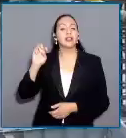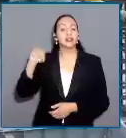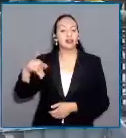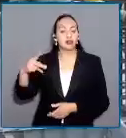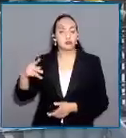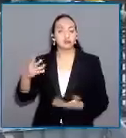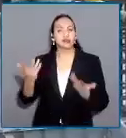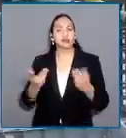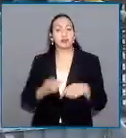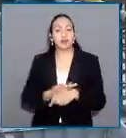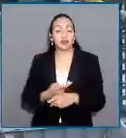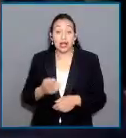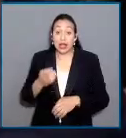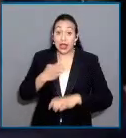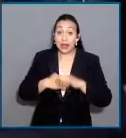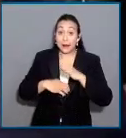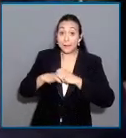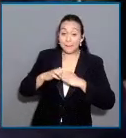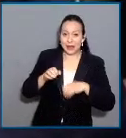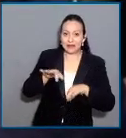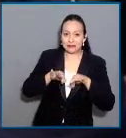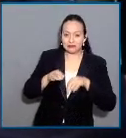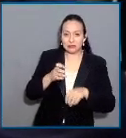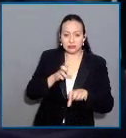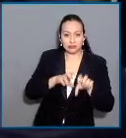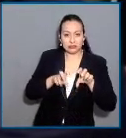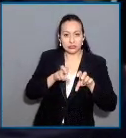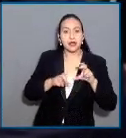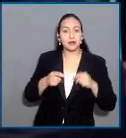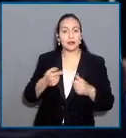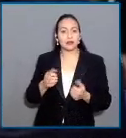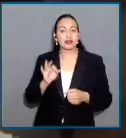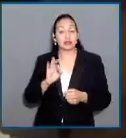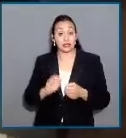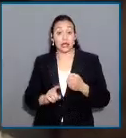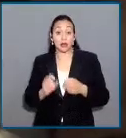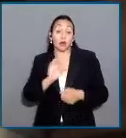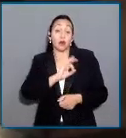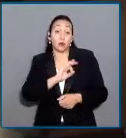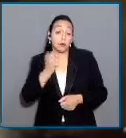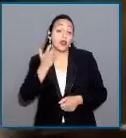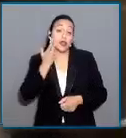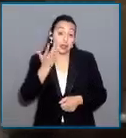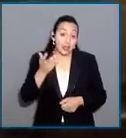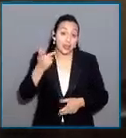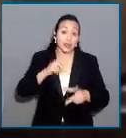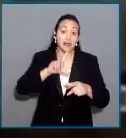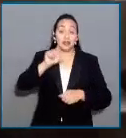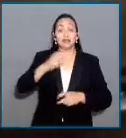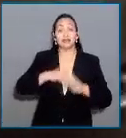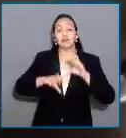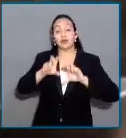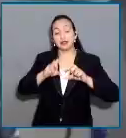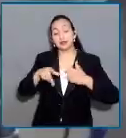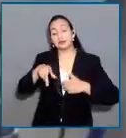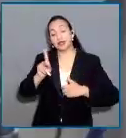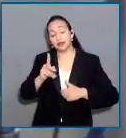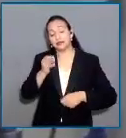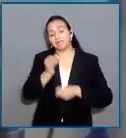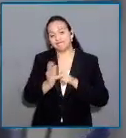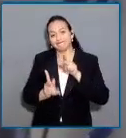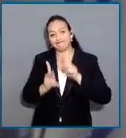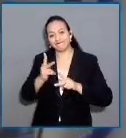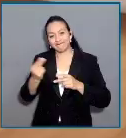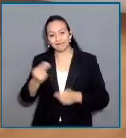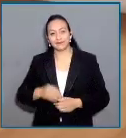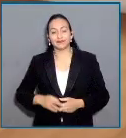podría representar una inversión importante para nuestro país en el mediano plazo. Para el canal del Poder Judicial de la Federación, Jesús